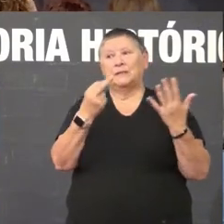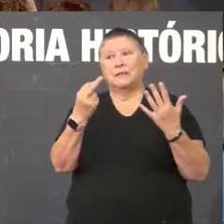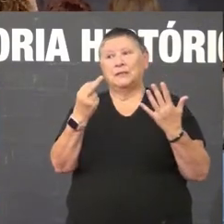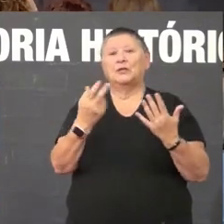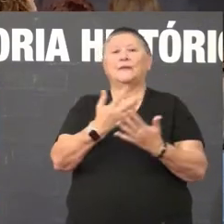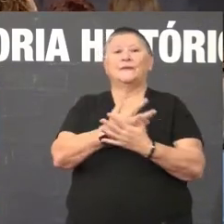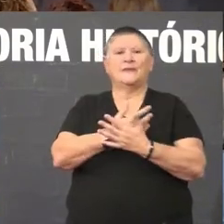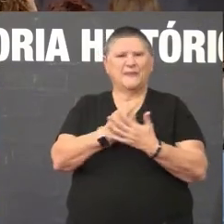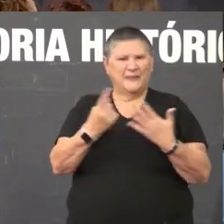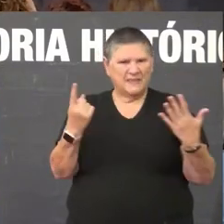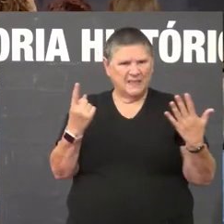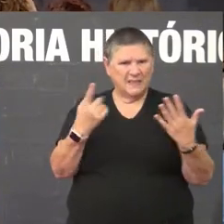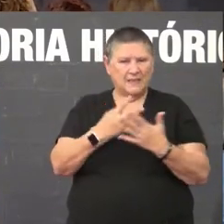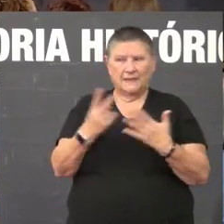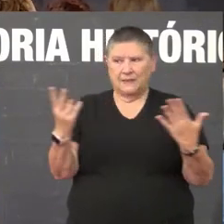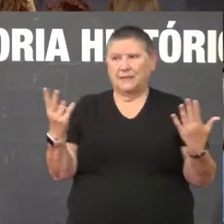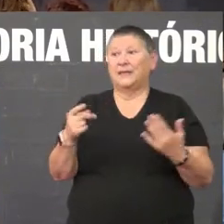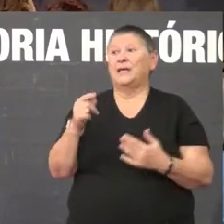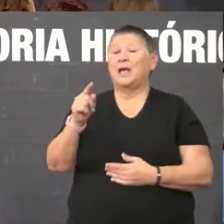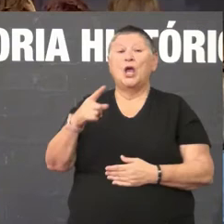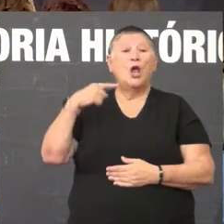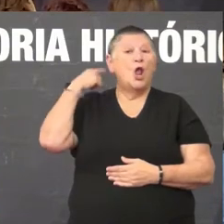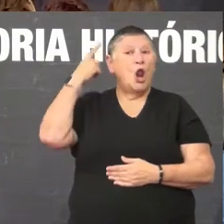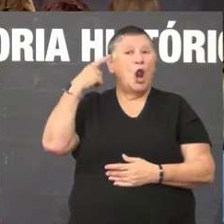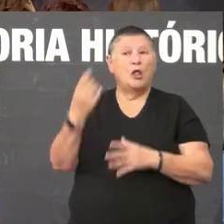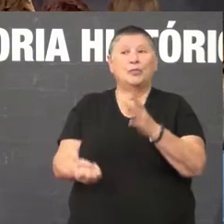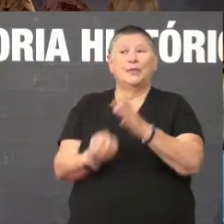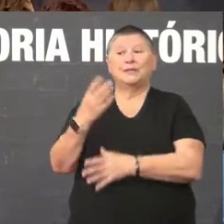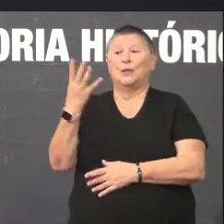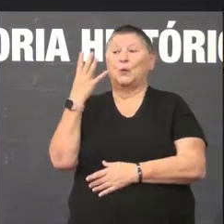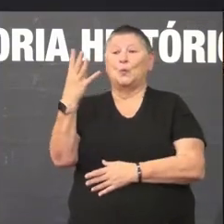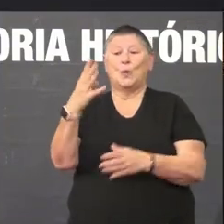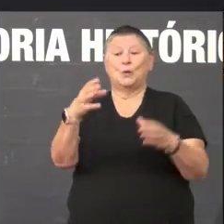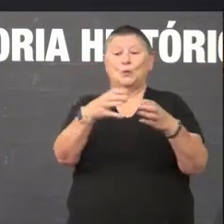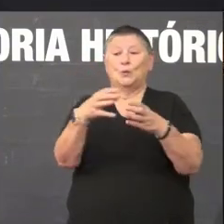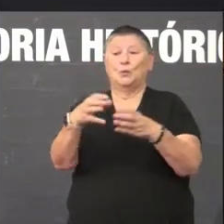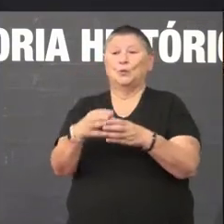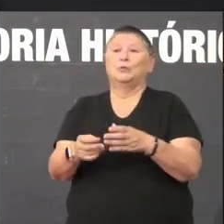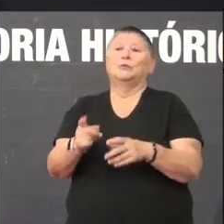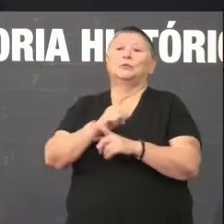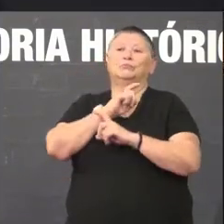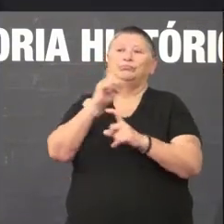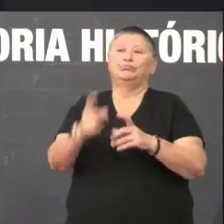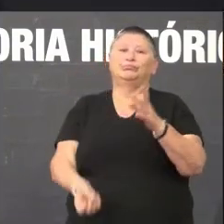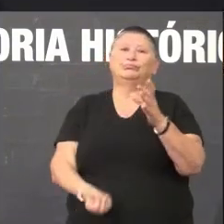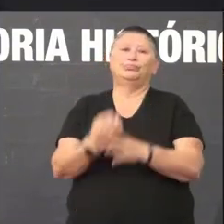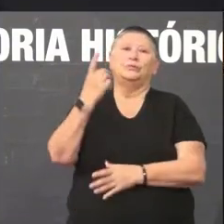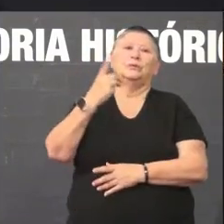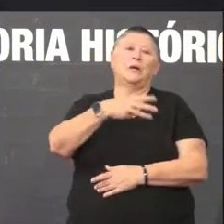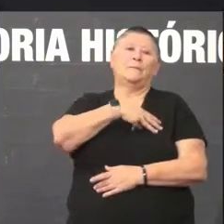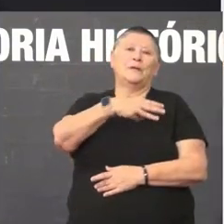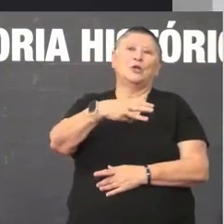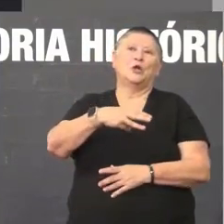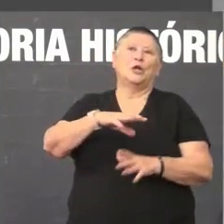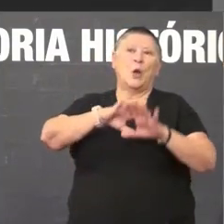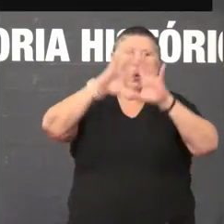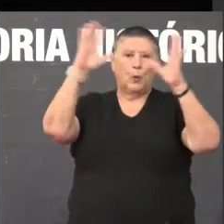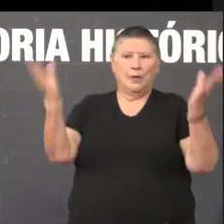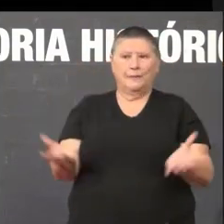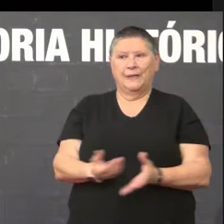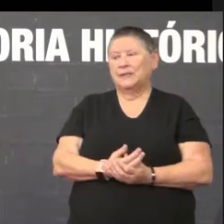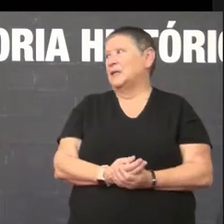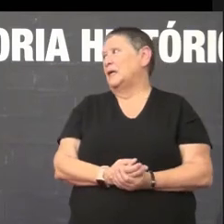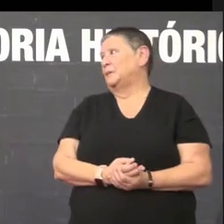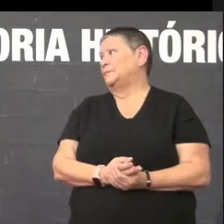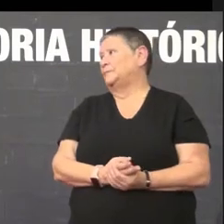1717 en Londres, donde 4 loxas de Londres fundaron o que é a Franmasonería Universal. Está feita no Albert Hall